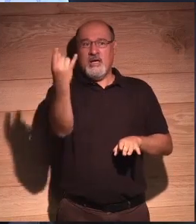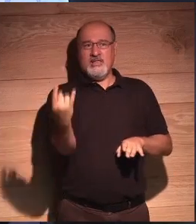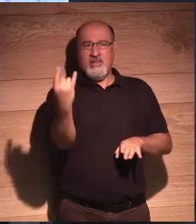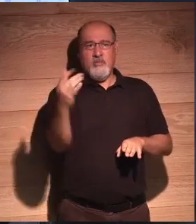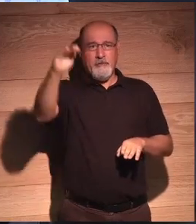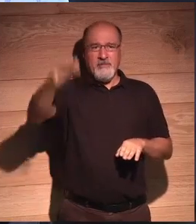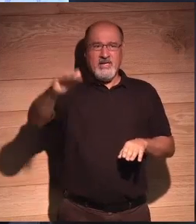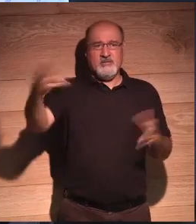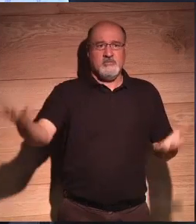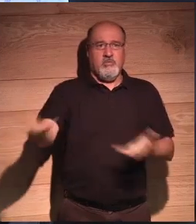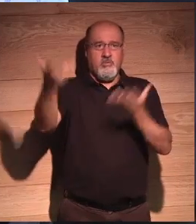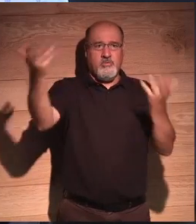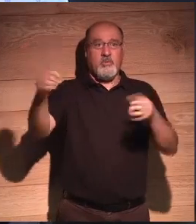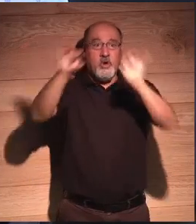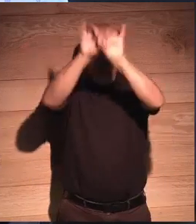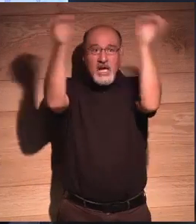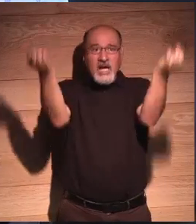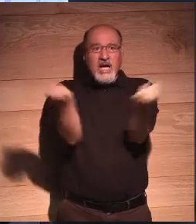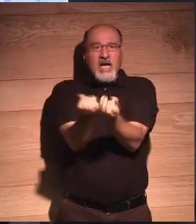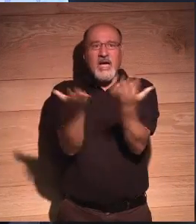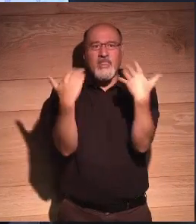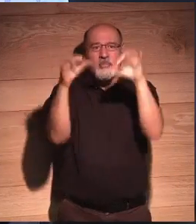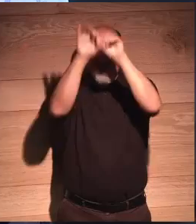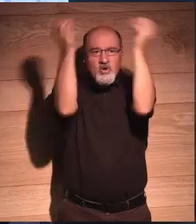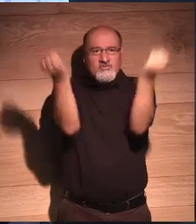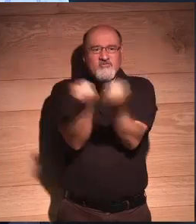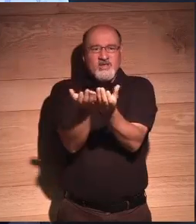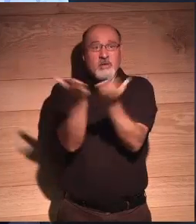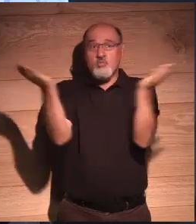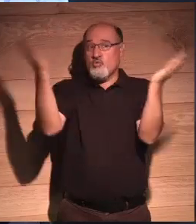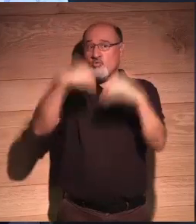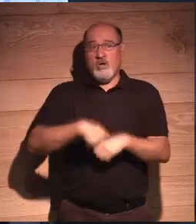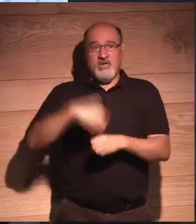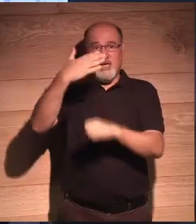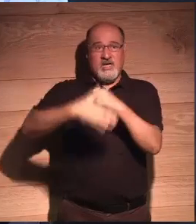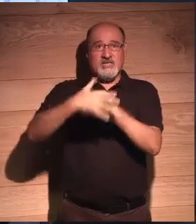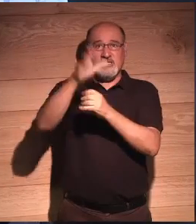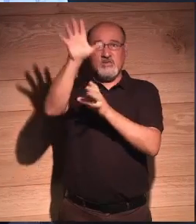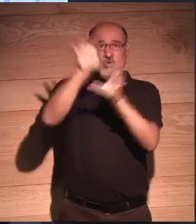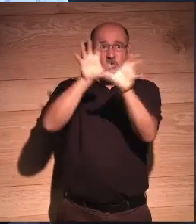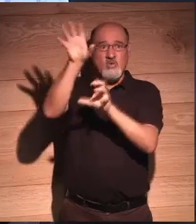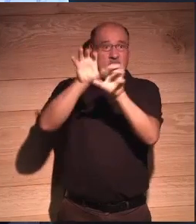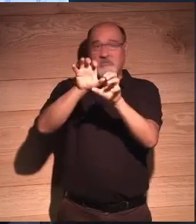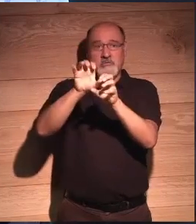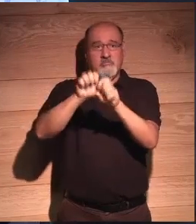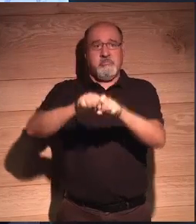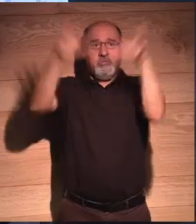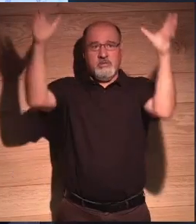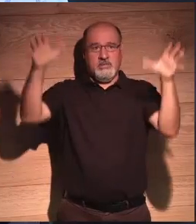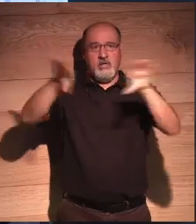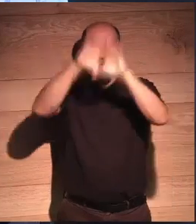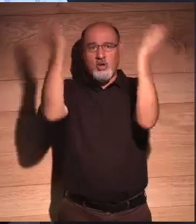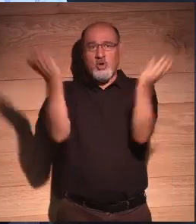Por eso, por ejemplo, la Luna no tiene atmósfera, porque no es capaz ni siquiera de retener los gases que constituyen